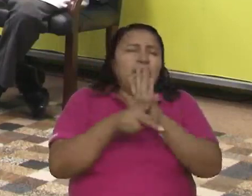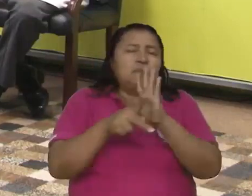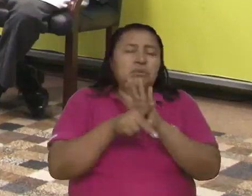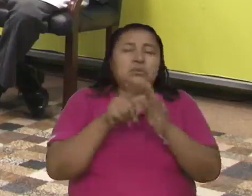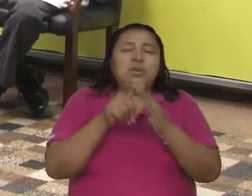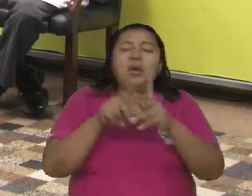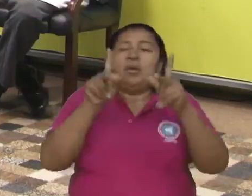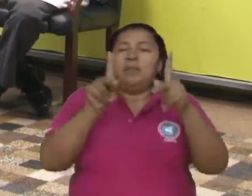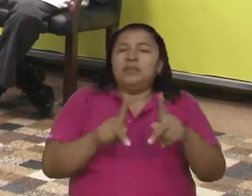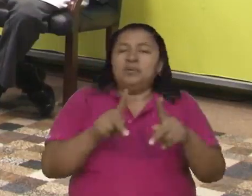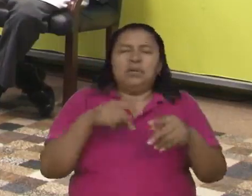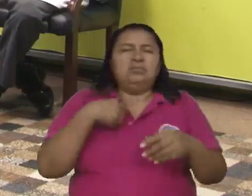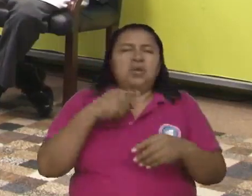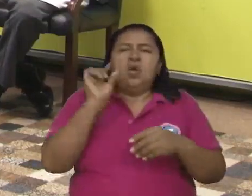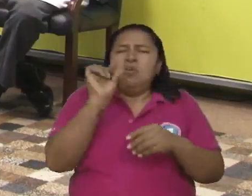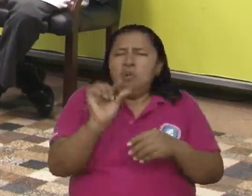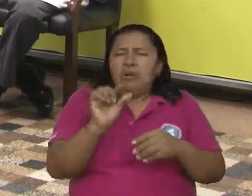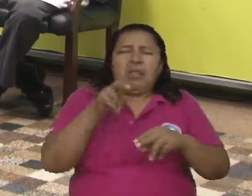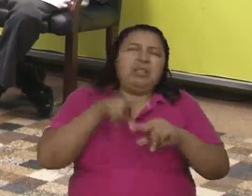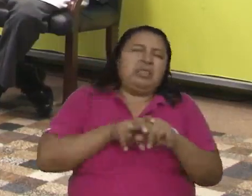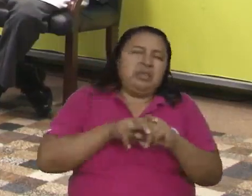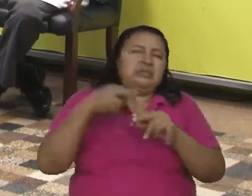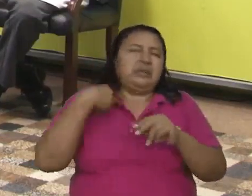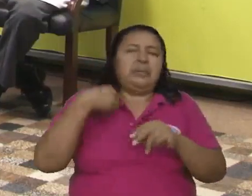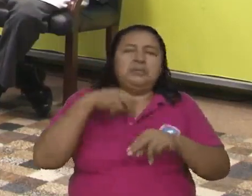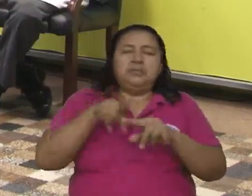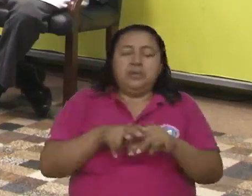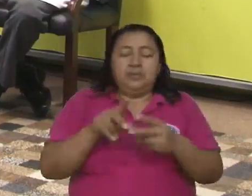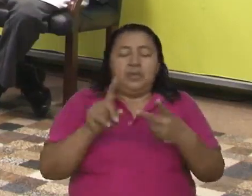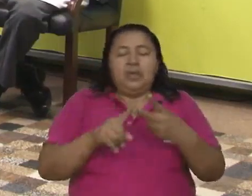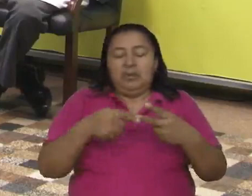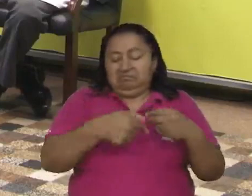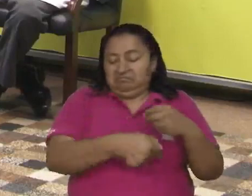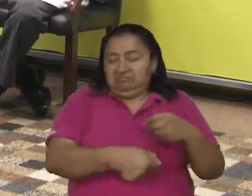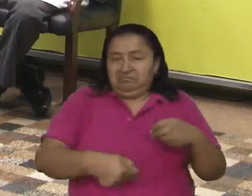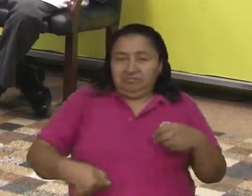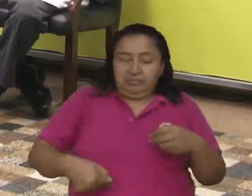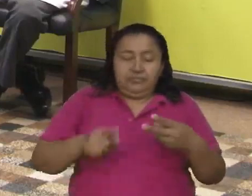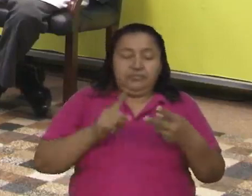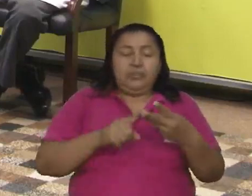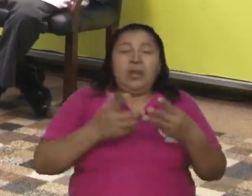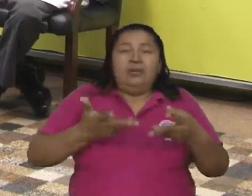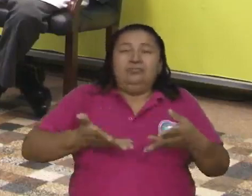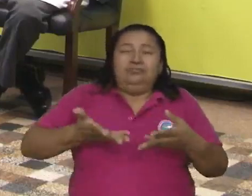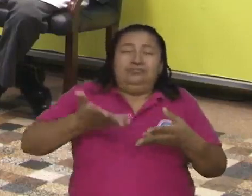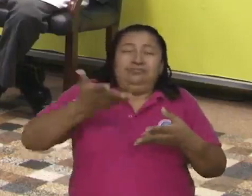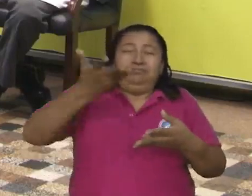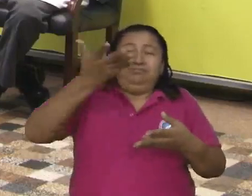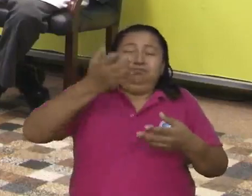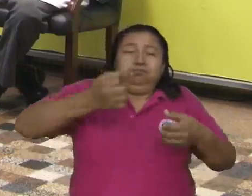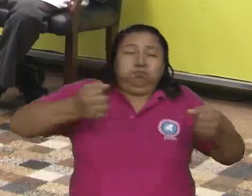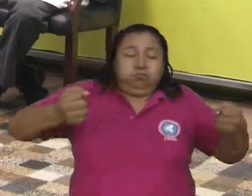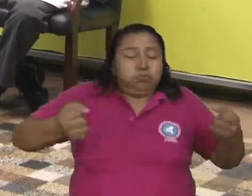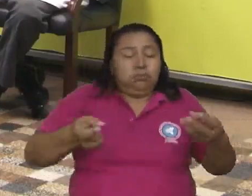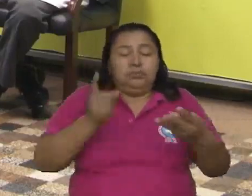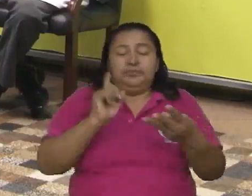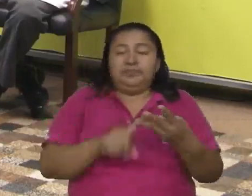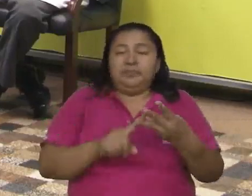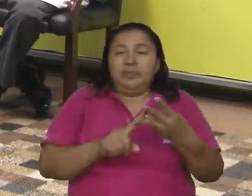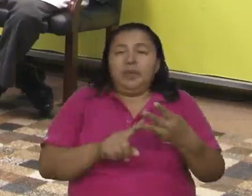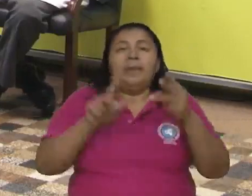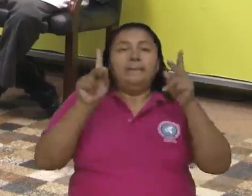poca inactividad física, las que han tenido cesárea, que tienen aumento de peso, son candidatas